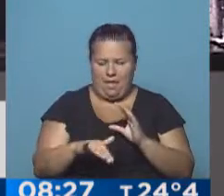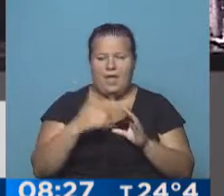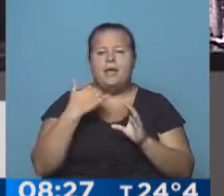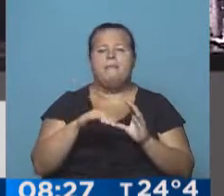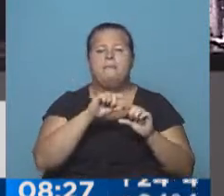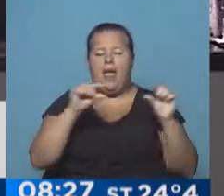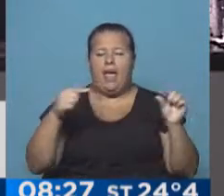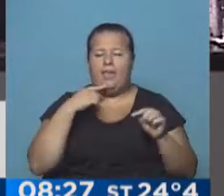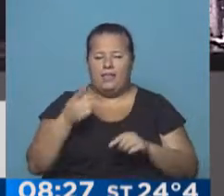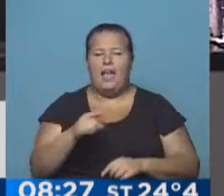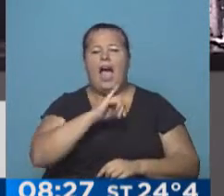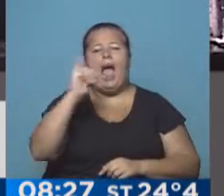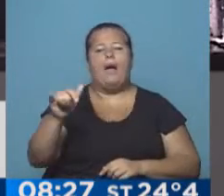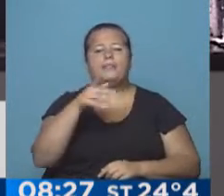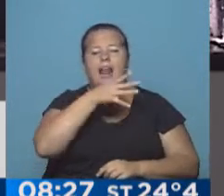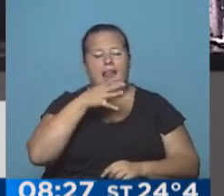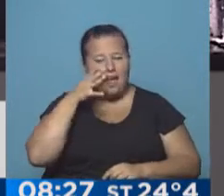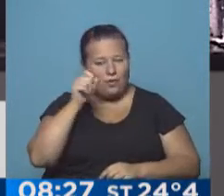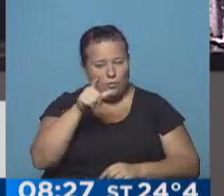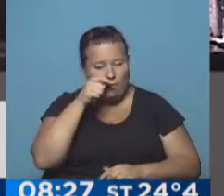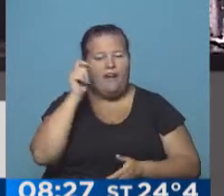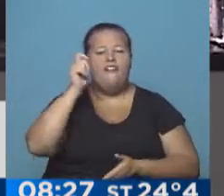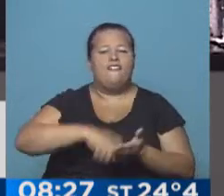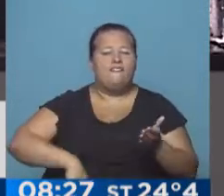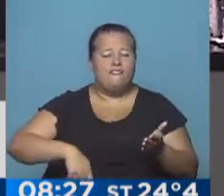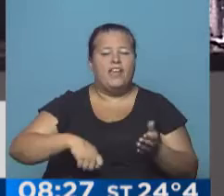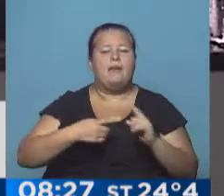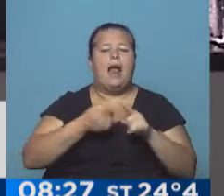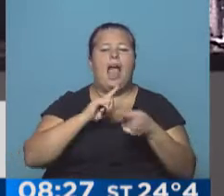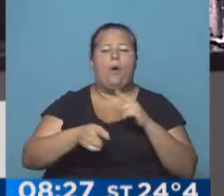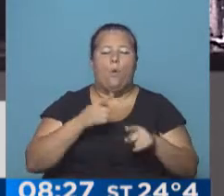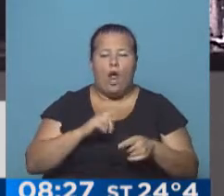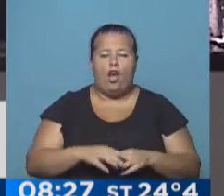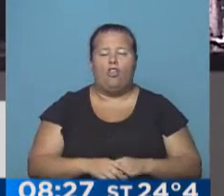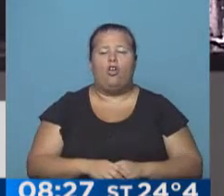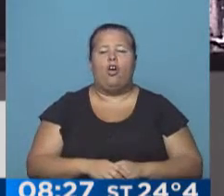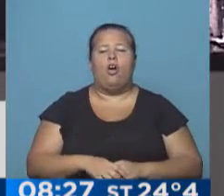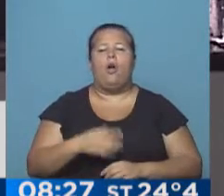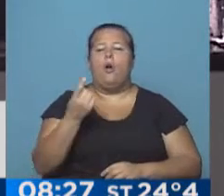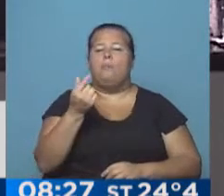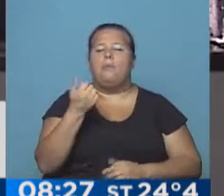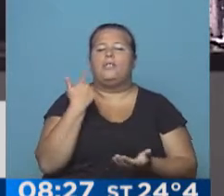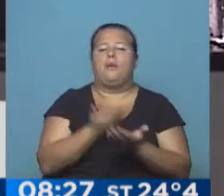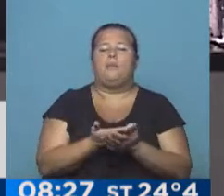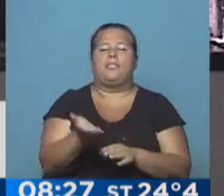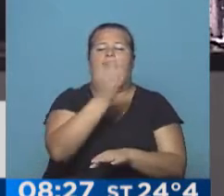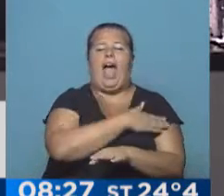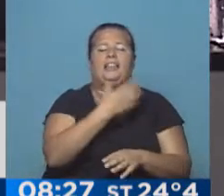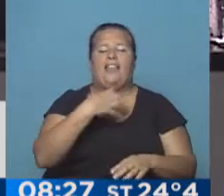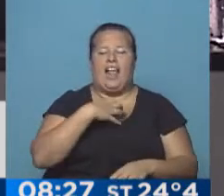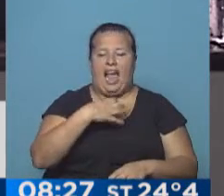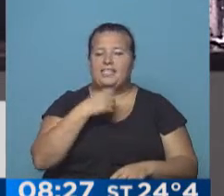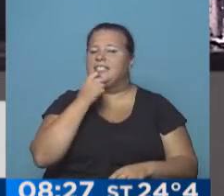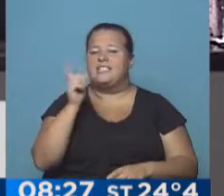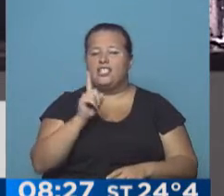mail dice, decile a Baradel que firme la paritaria por el valor propuesto antes del comienzo de las clases,